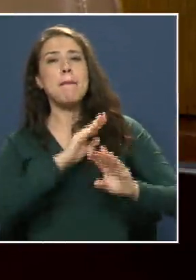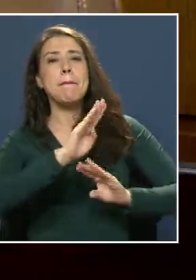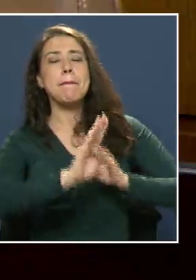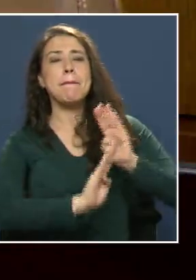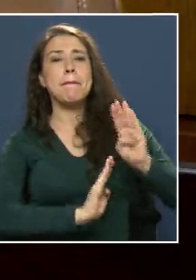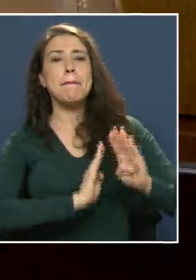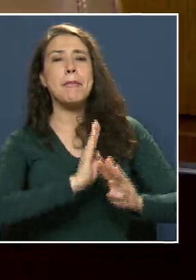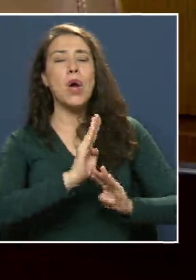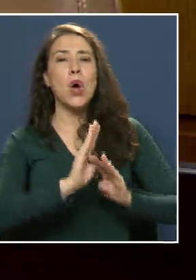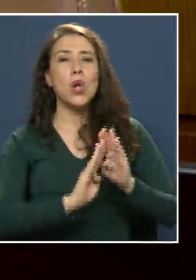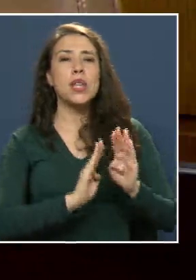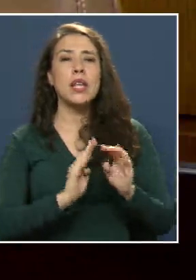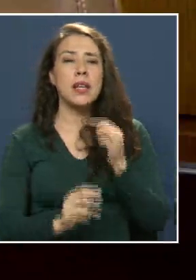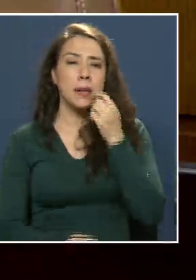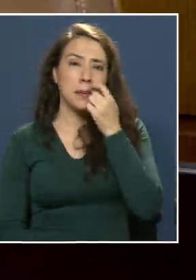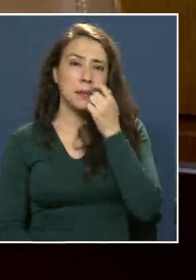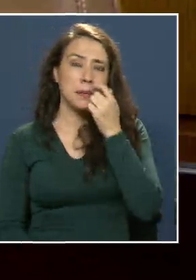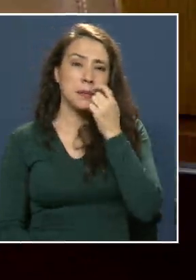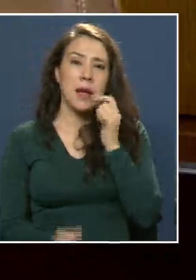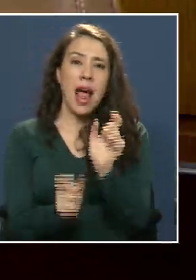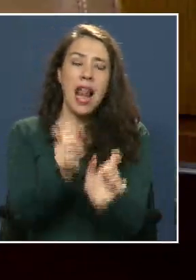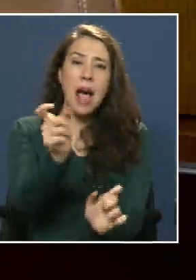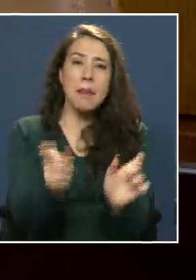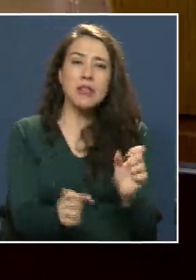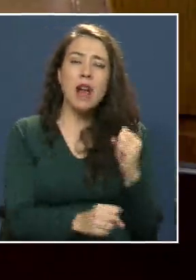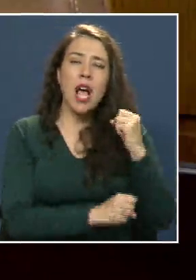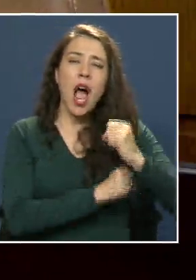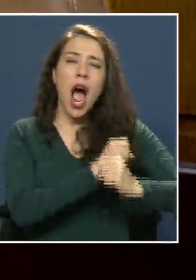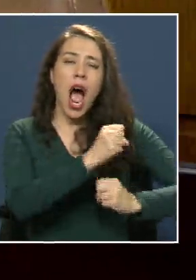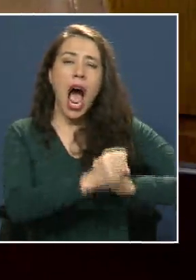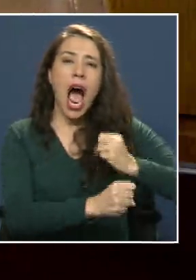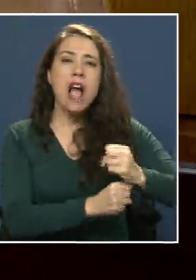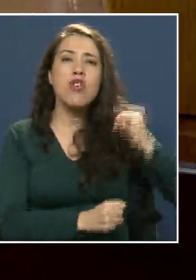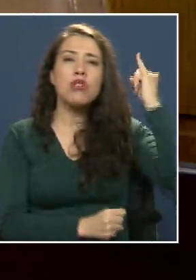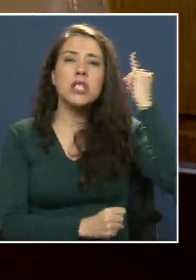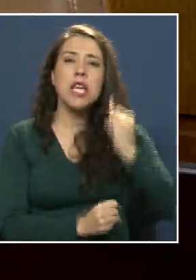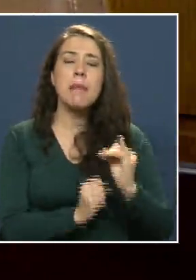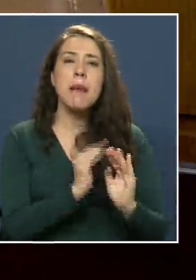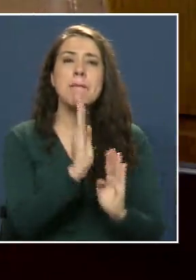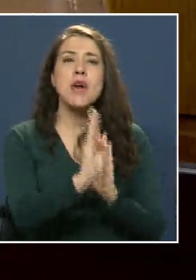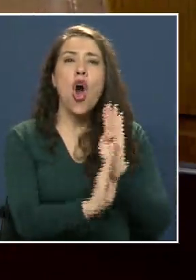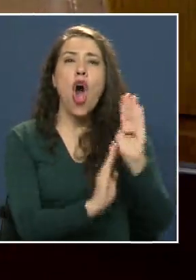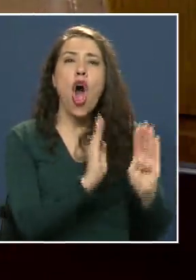protegiendo a aquellos que por años han sido protegidos